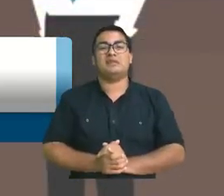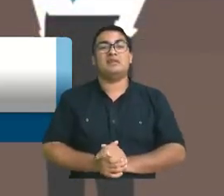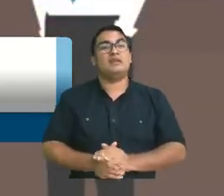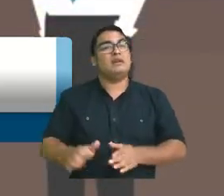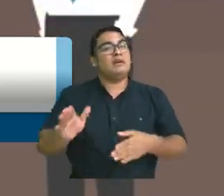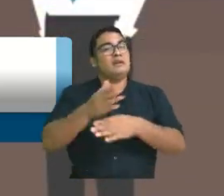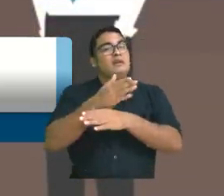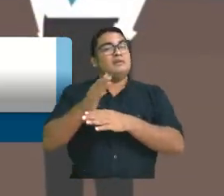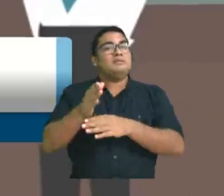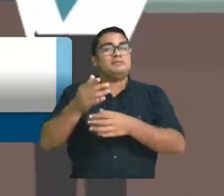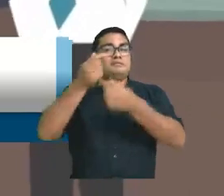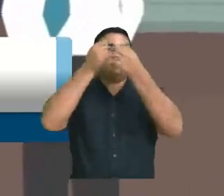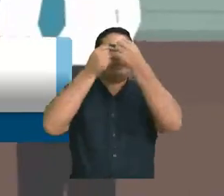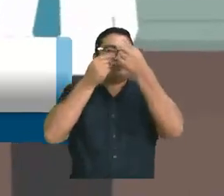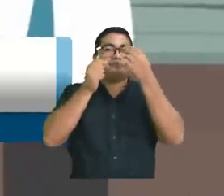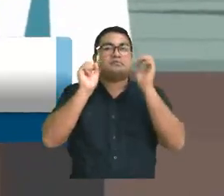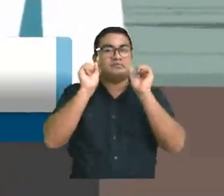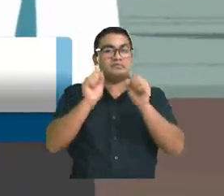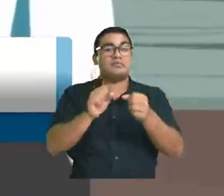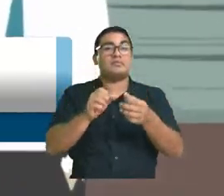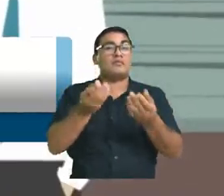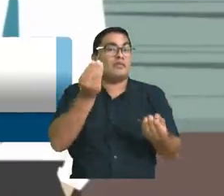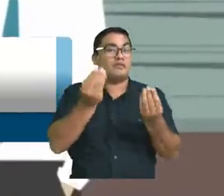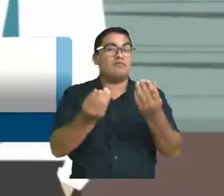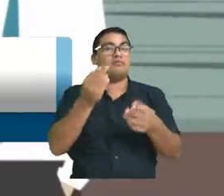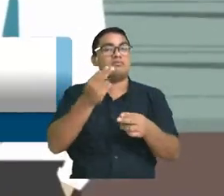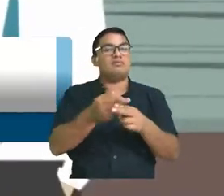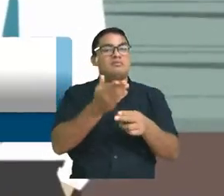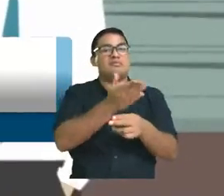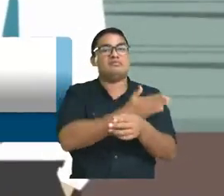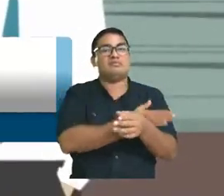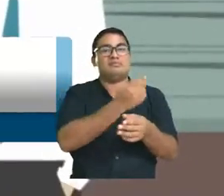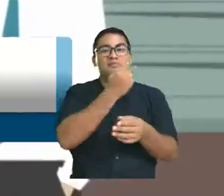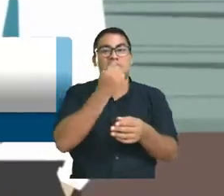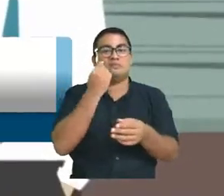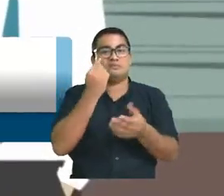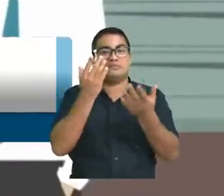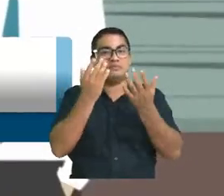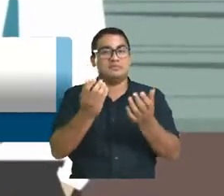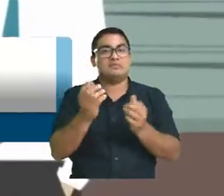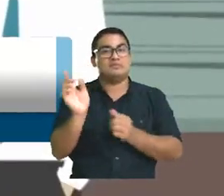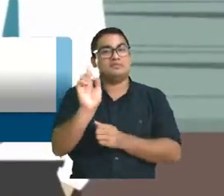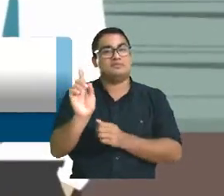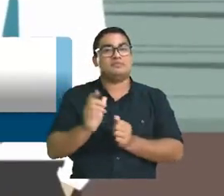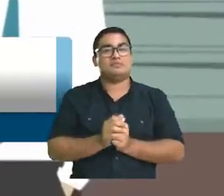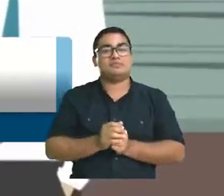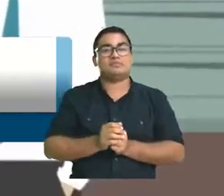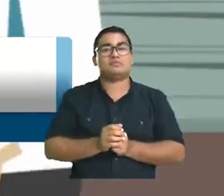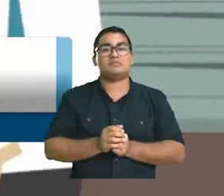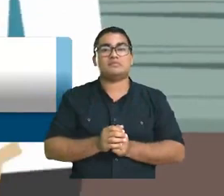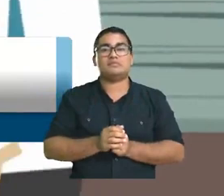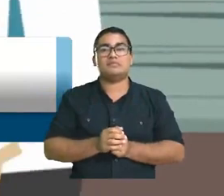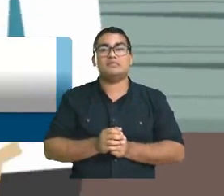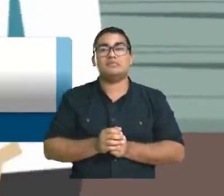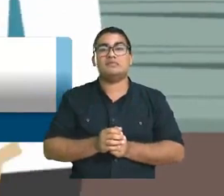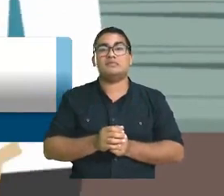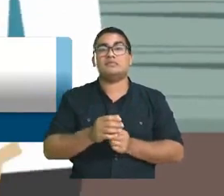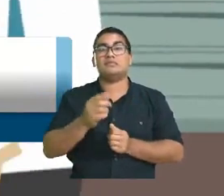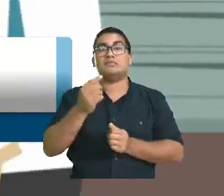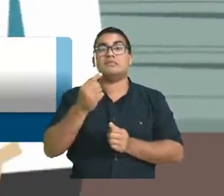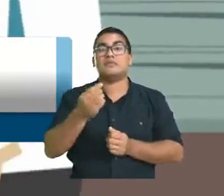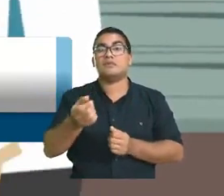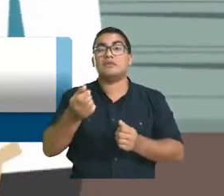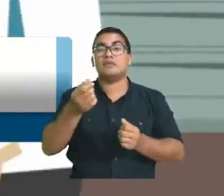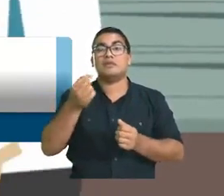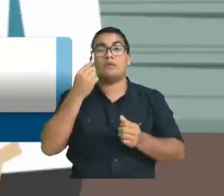para cirugía, pero dependiendo de la causa que me desencadenó el ojo seco. Tratamiento como tal, la prevención,